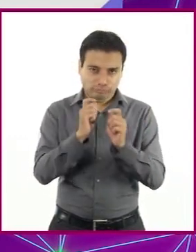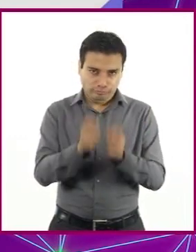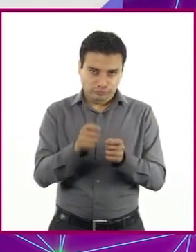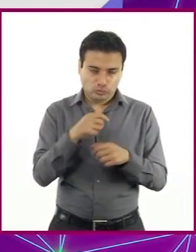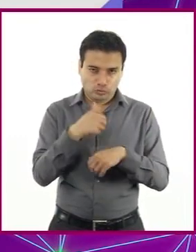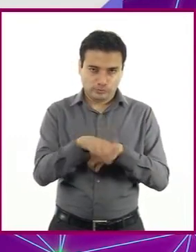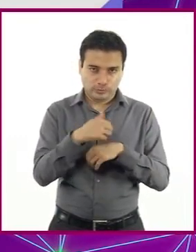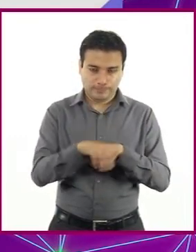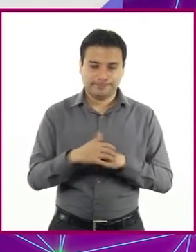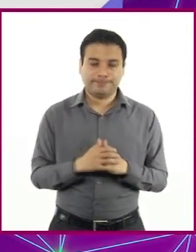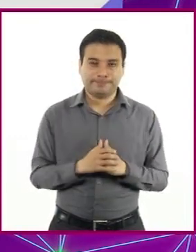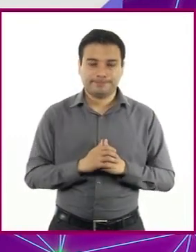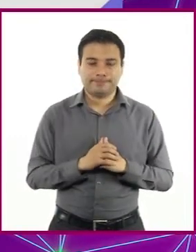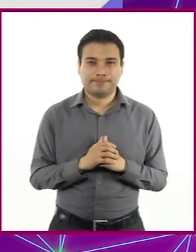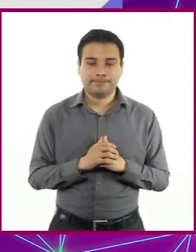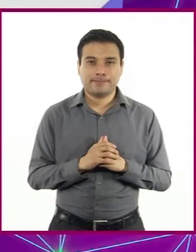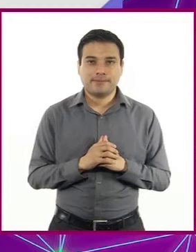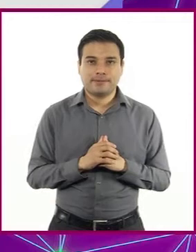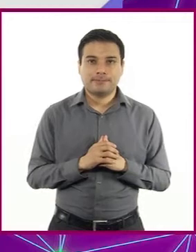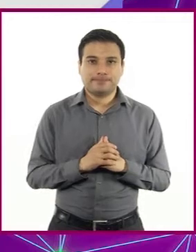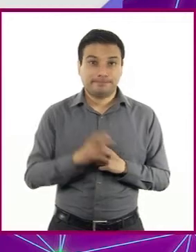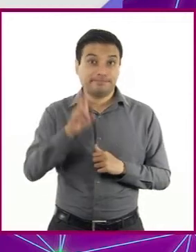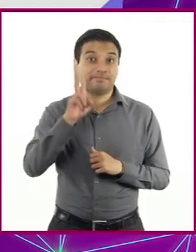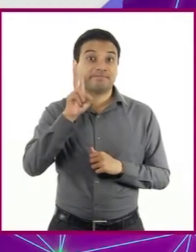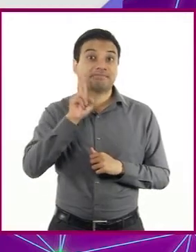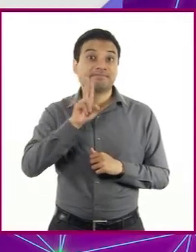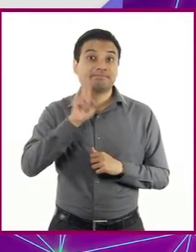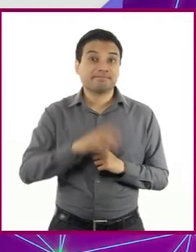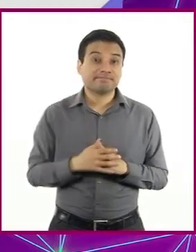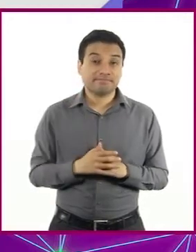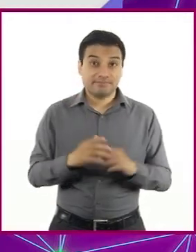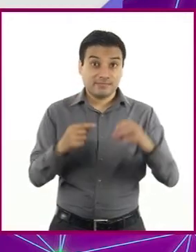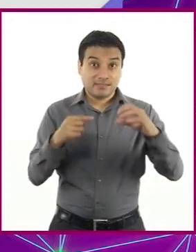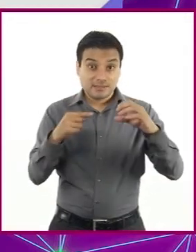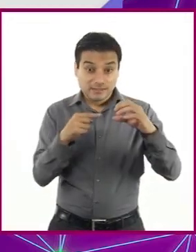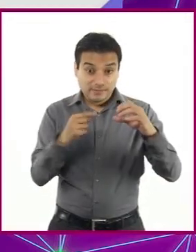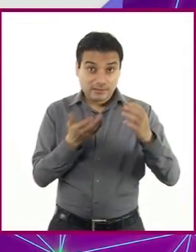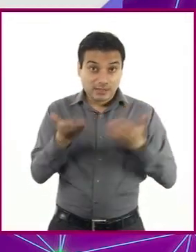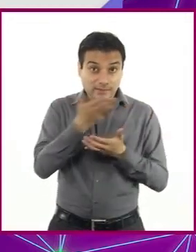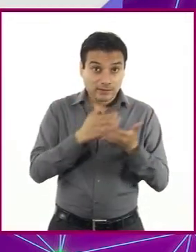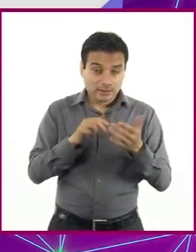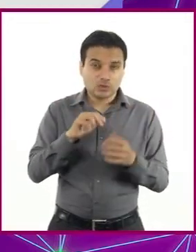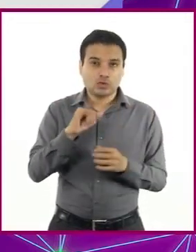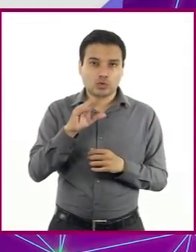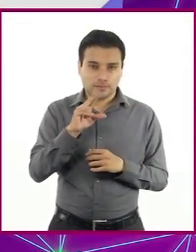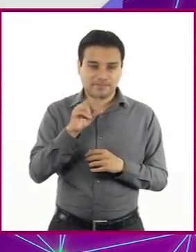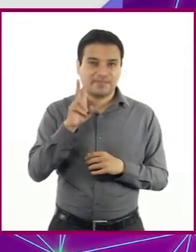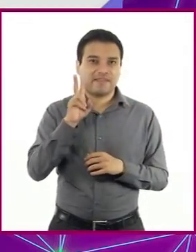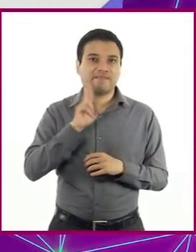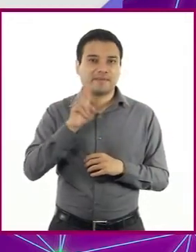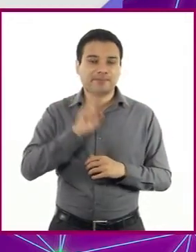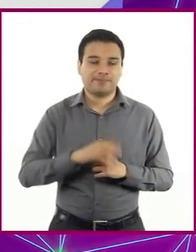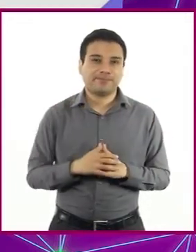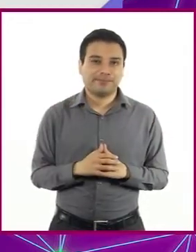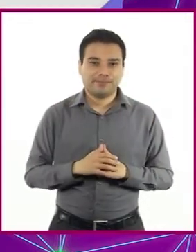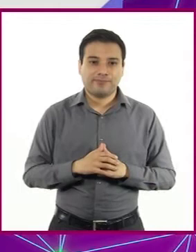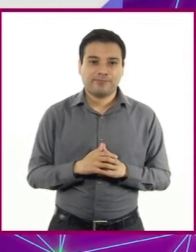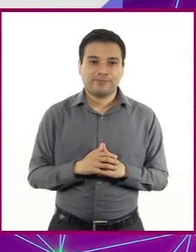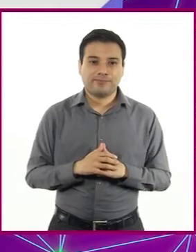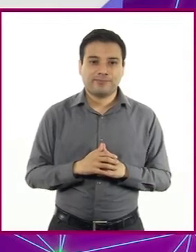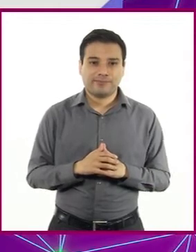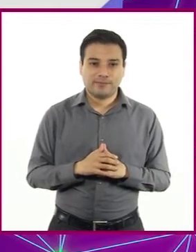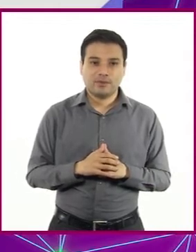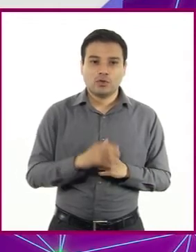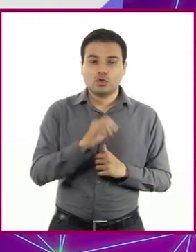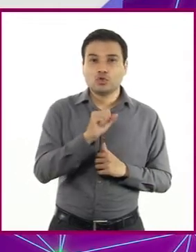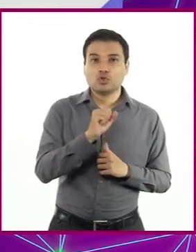ecuación para identificar si hay transferencia de electrones. Recordemos que el ion sulfato tiene un número de oxidación de menos